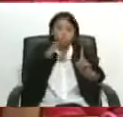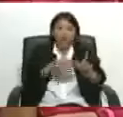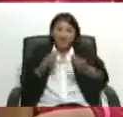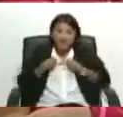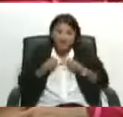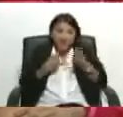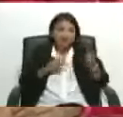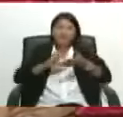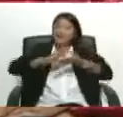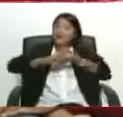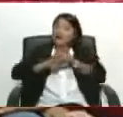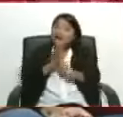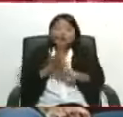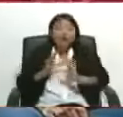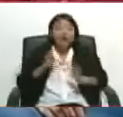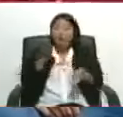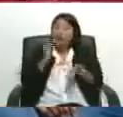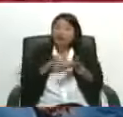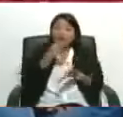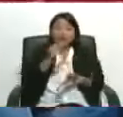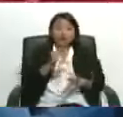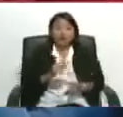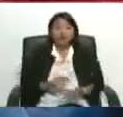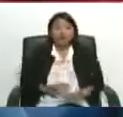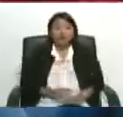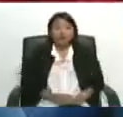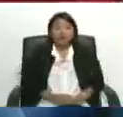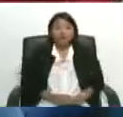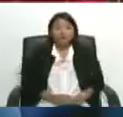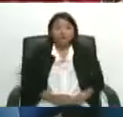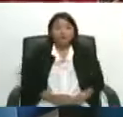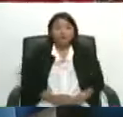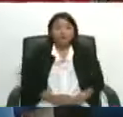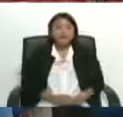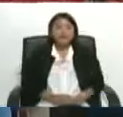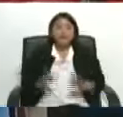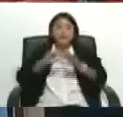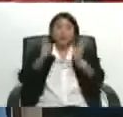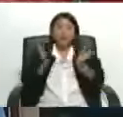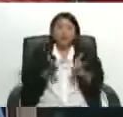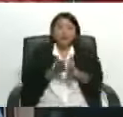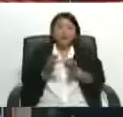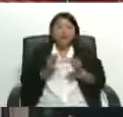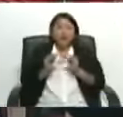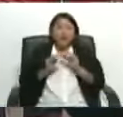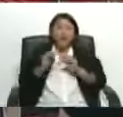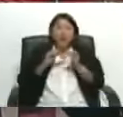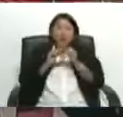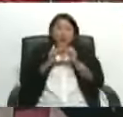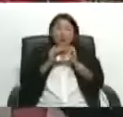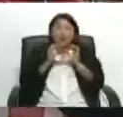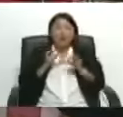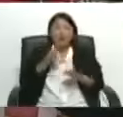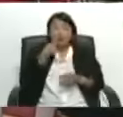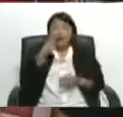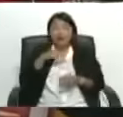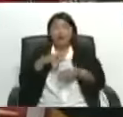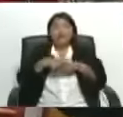El mundo se acomoda, ¿no? Ayer hicimos una marcha a la Cava,